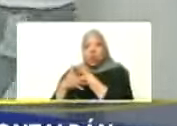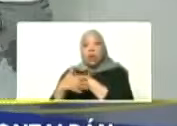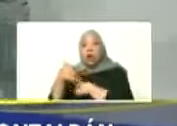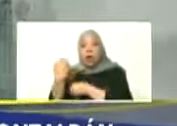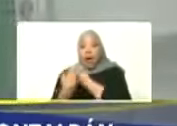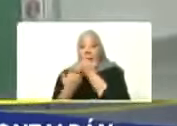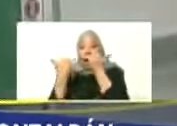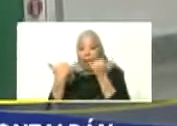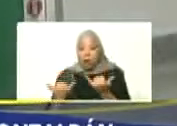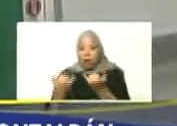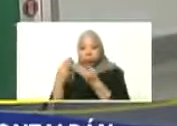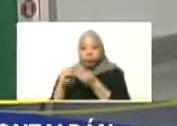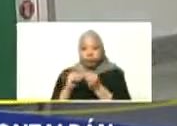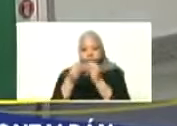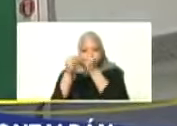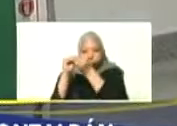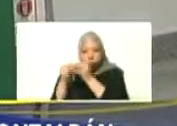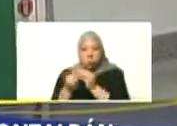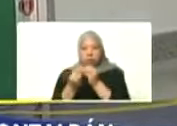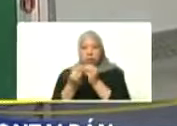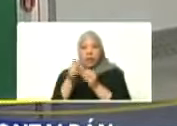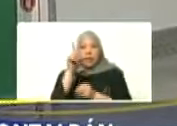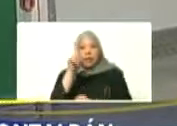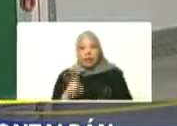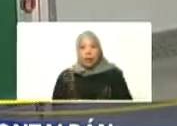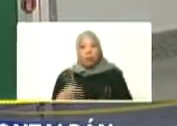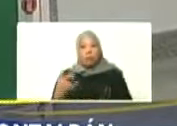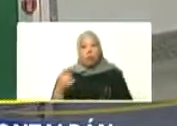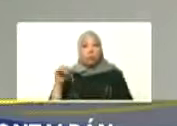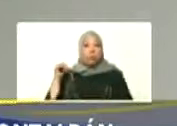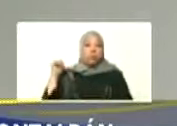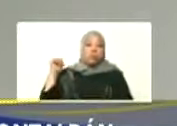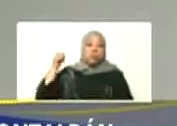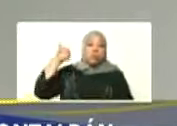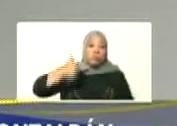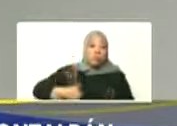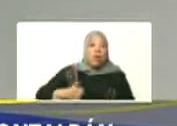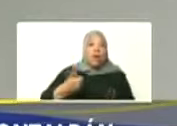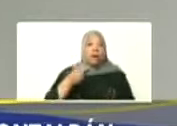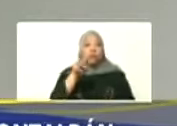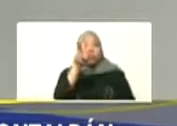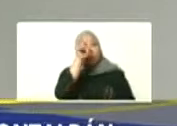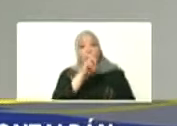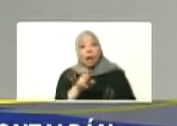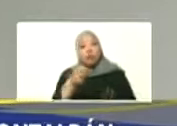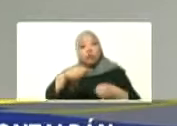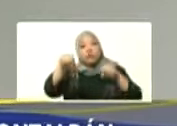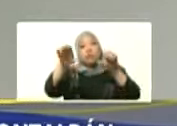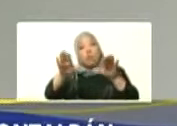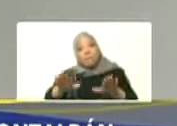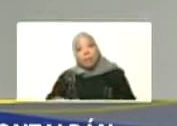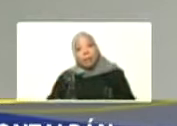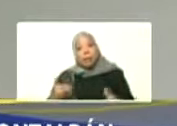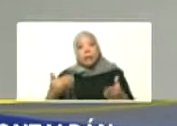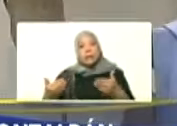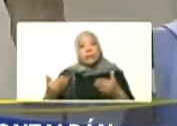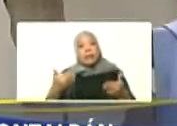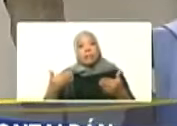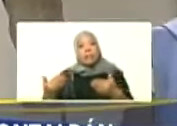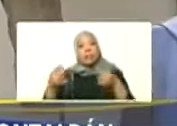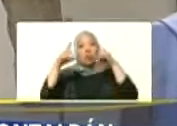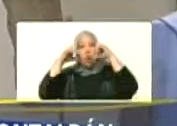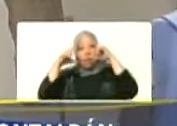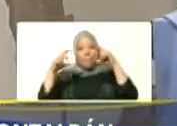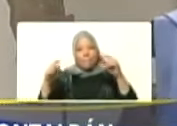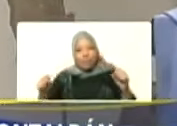rehabilitando, porque tenemos que atender también los casos que dejaron durante la pandemia. Bueno, fueron suspendidos muchos servicios, todos nos quedamos